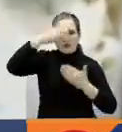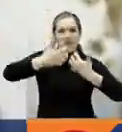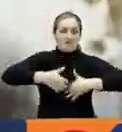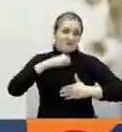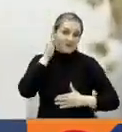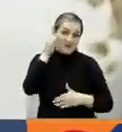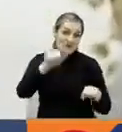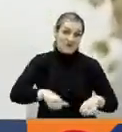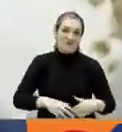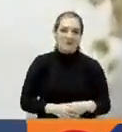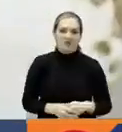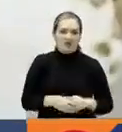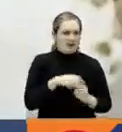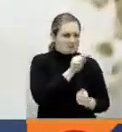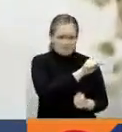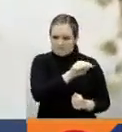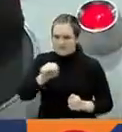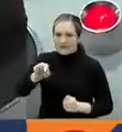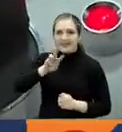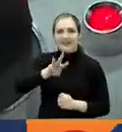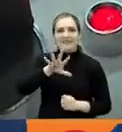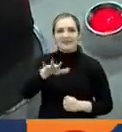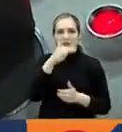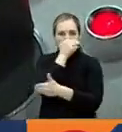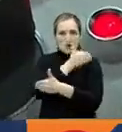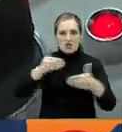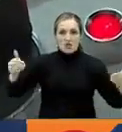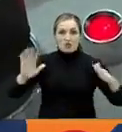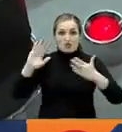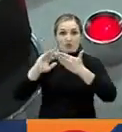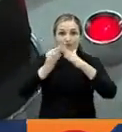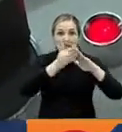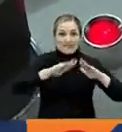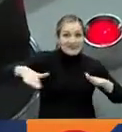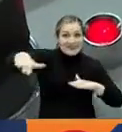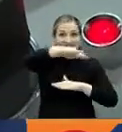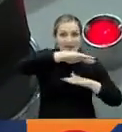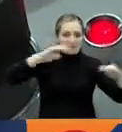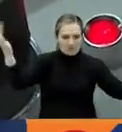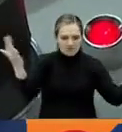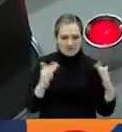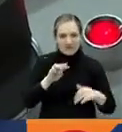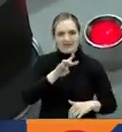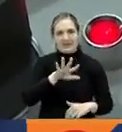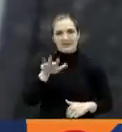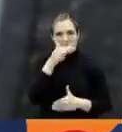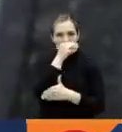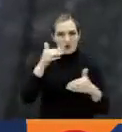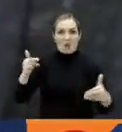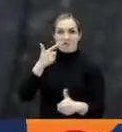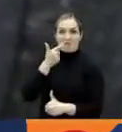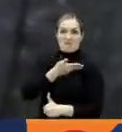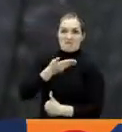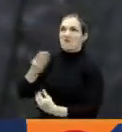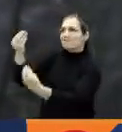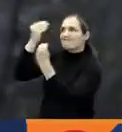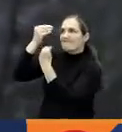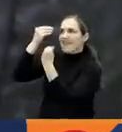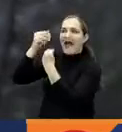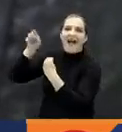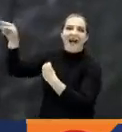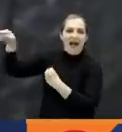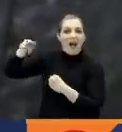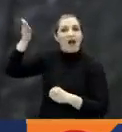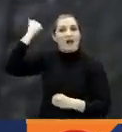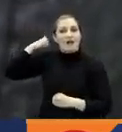también. En total, 35 niños de Bruselas están hoy aprendiendo la labor que a sus familias les ha dado de comer